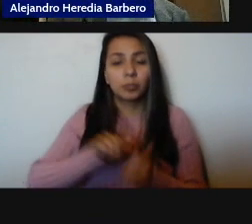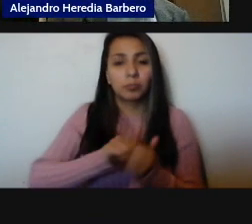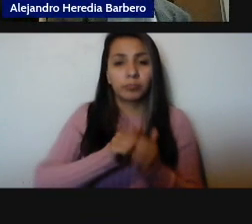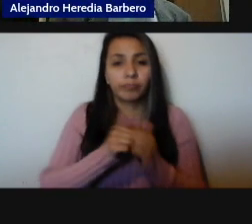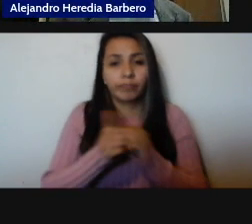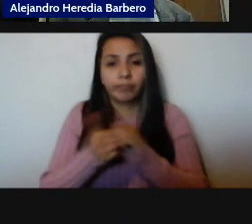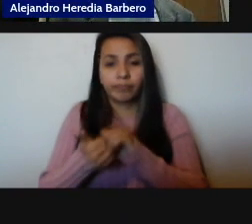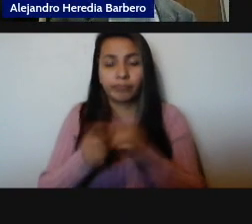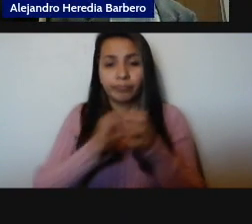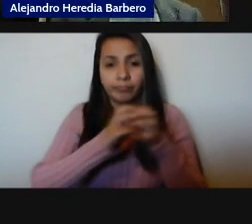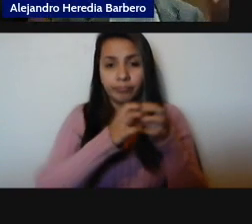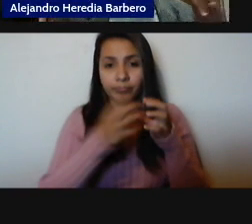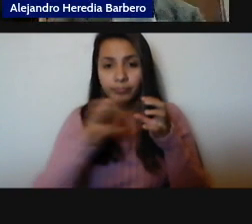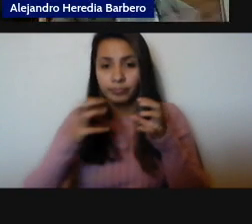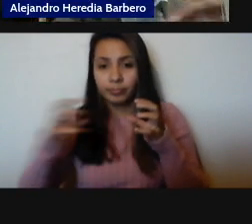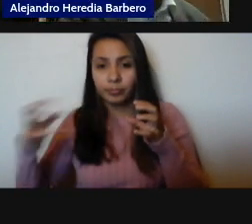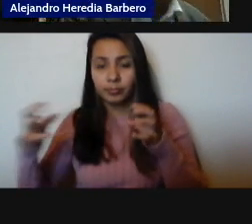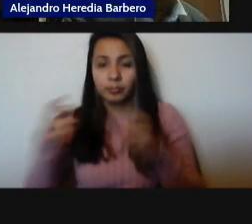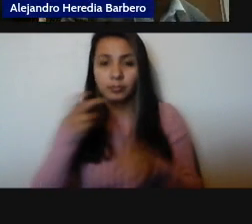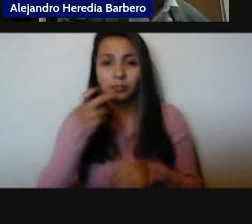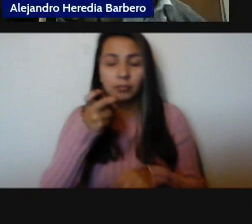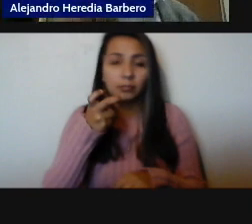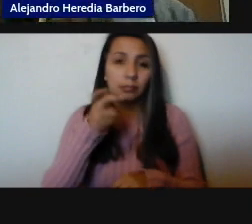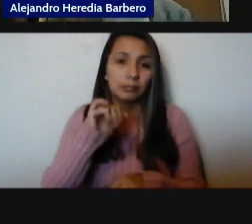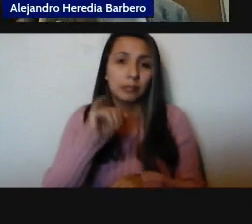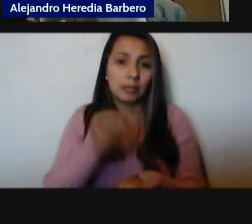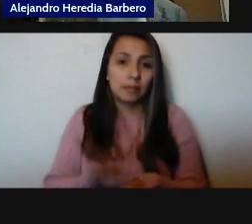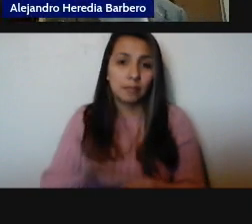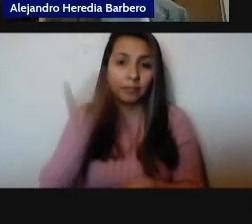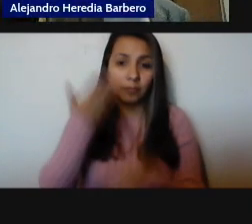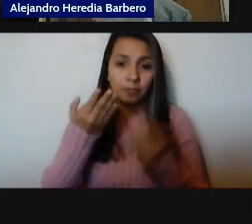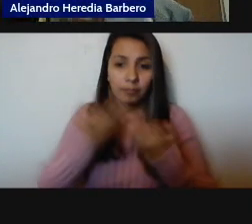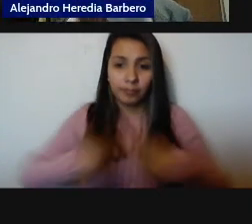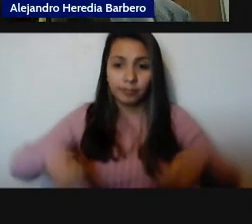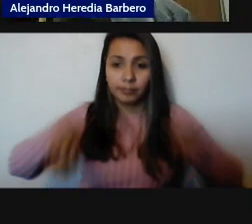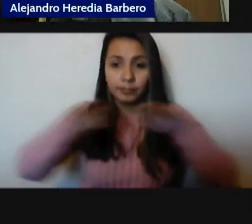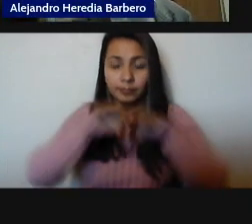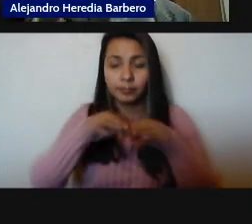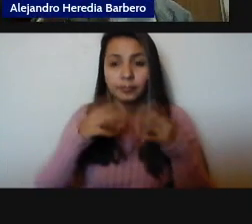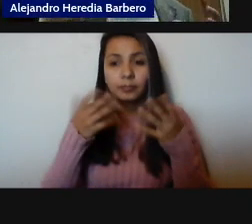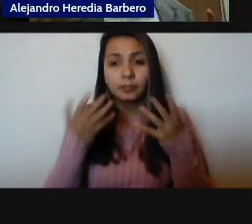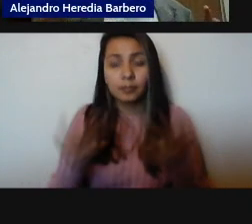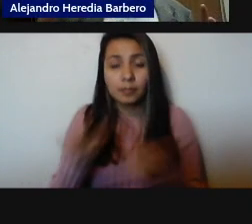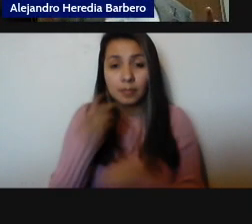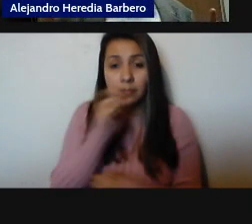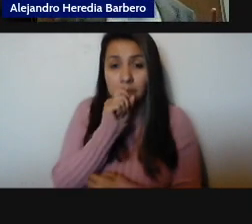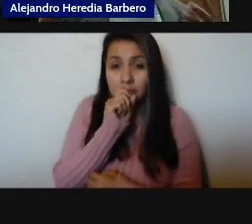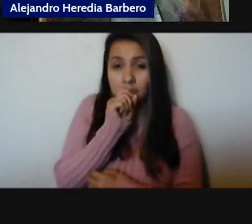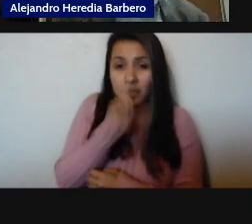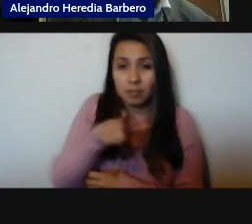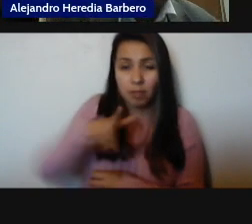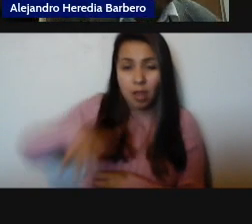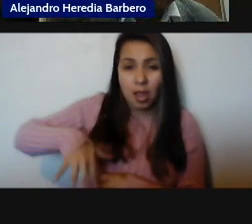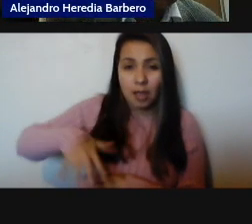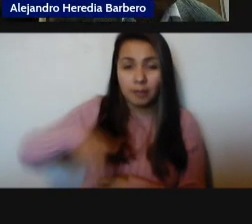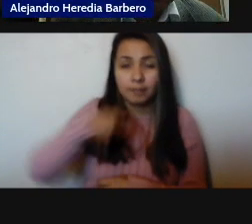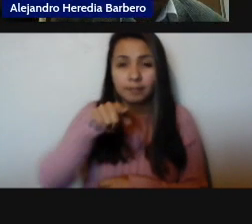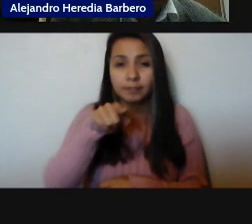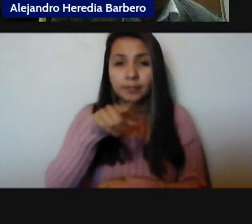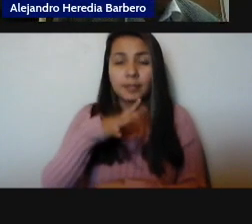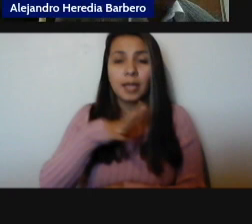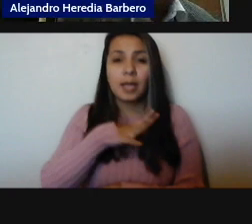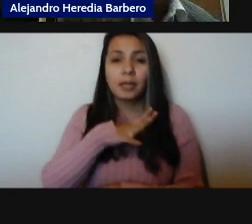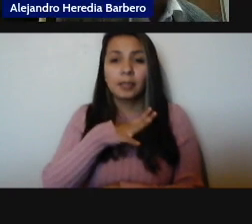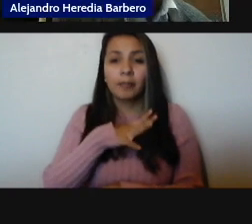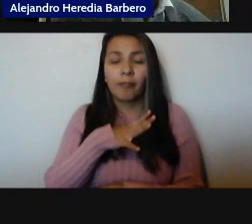estas superficies para hacer moléculas con una simetría u otra, que es muy, muy importante. Entonces, en este mismo